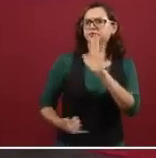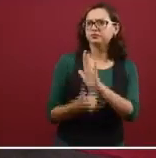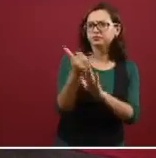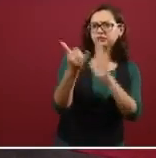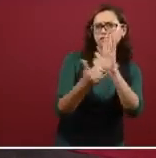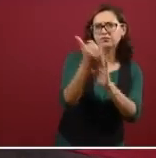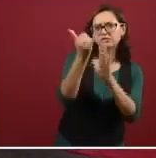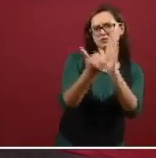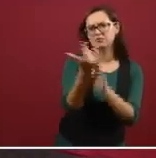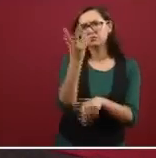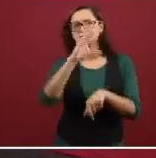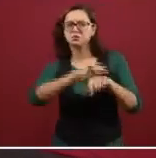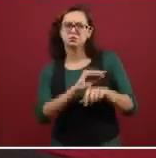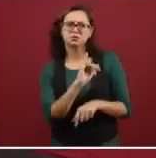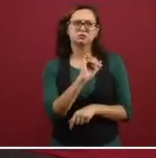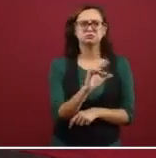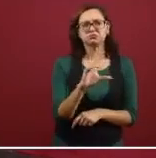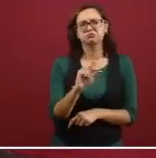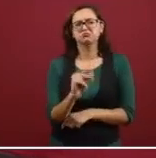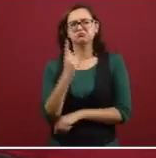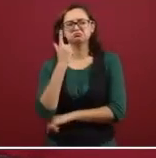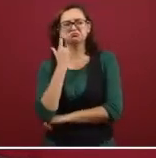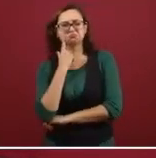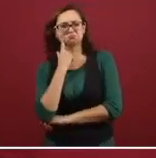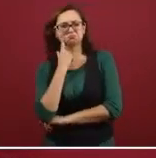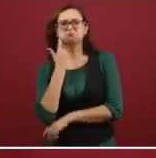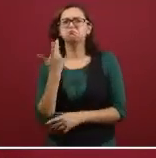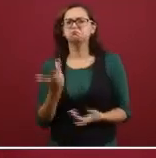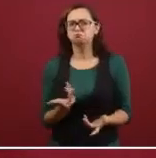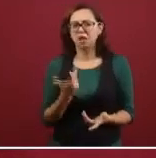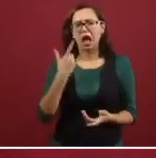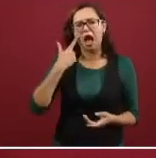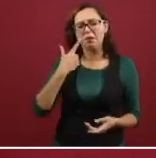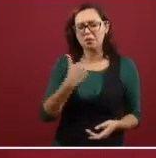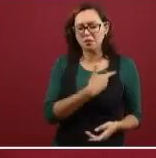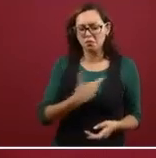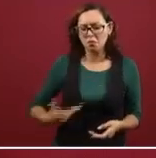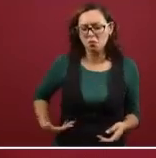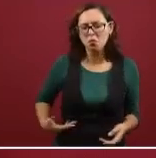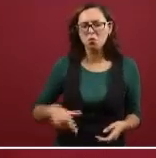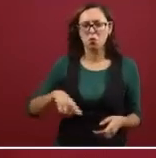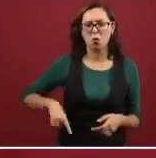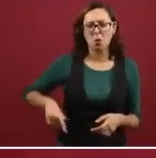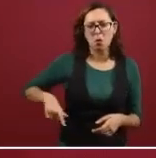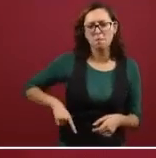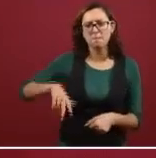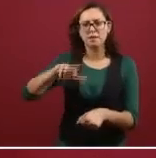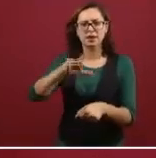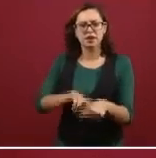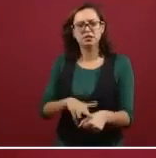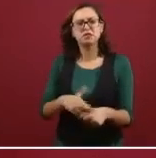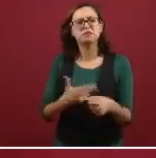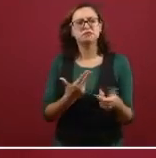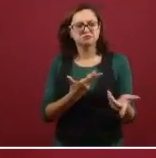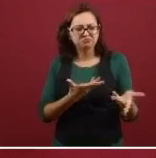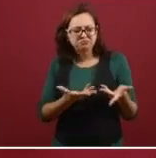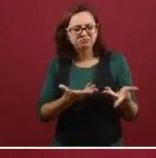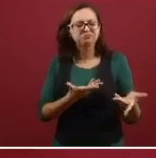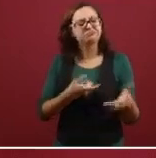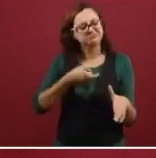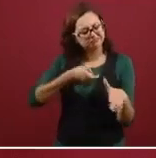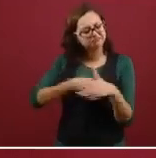diputado podía negociarlo con un presidente municipal, un gobernador, a cambio de un moche.